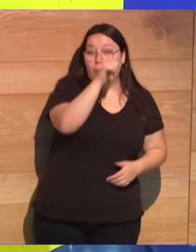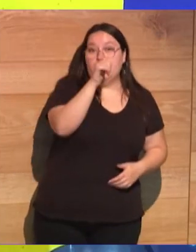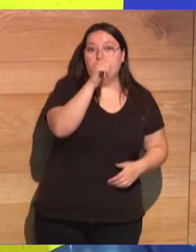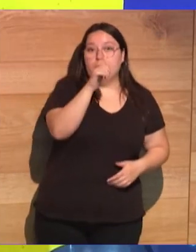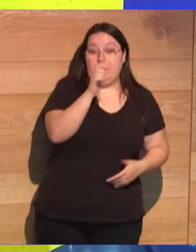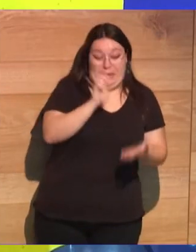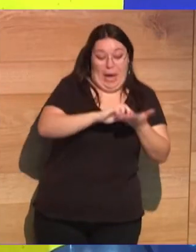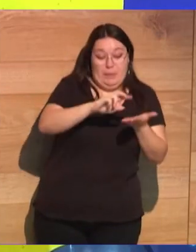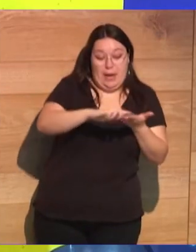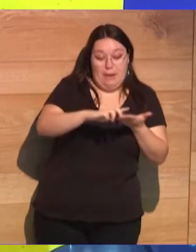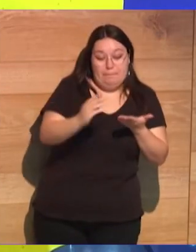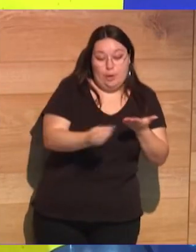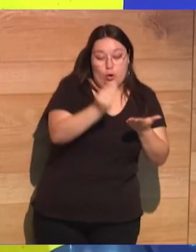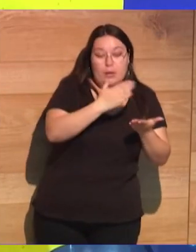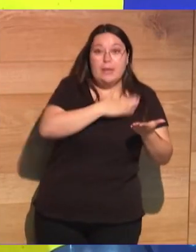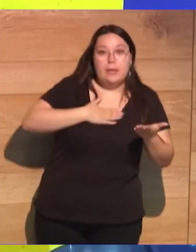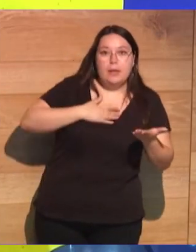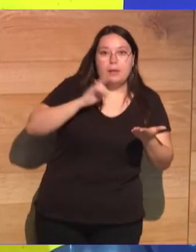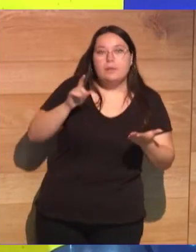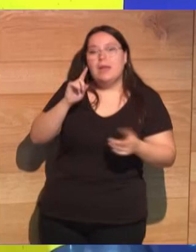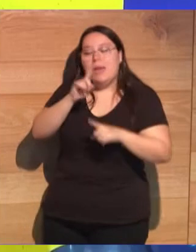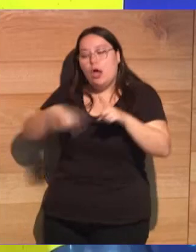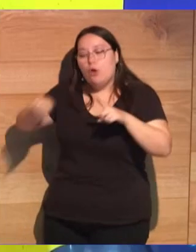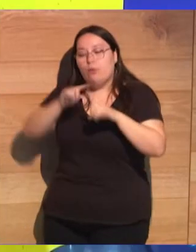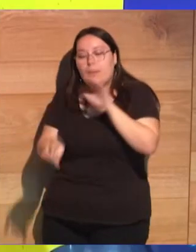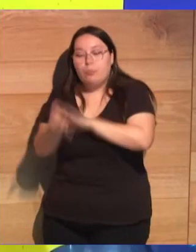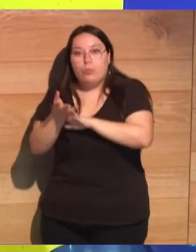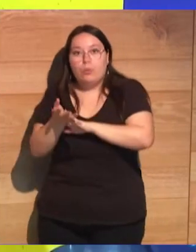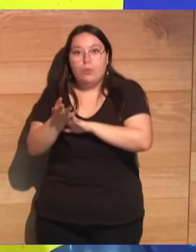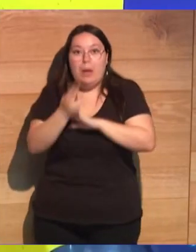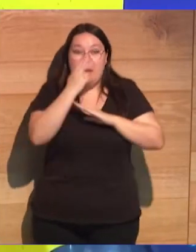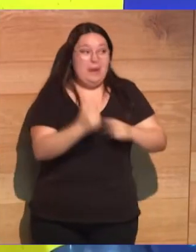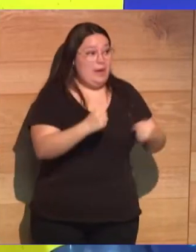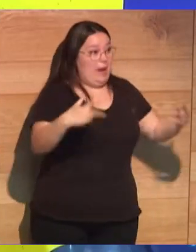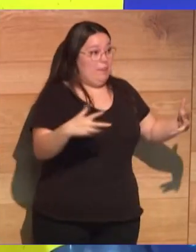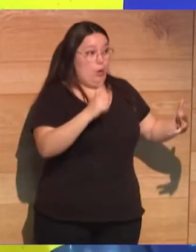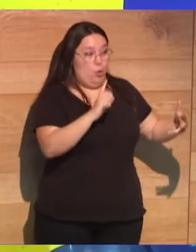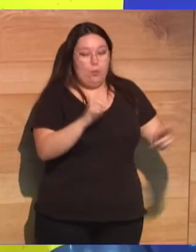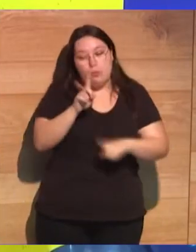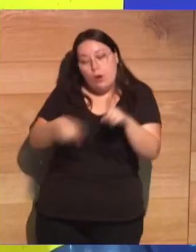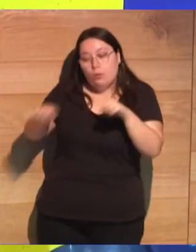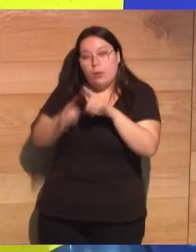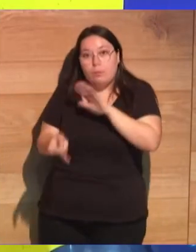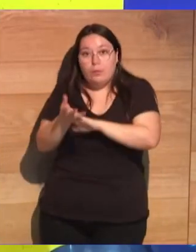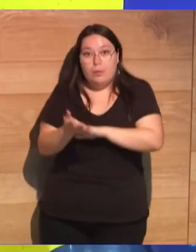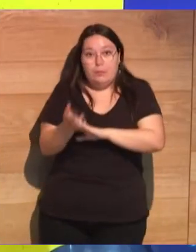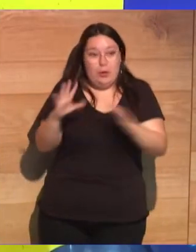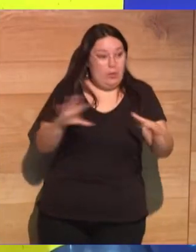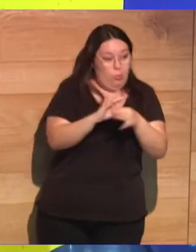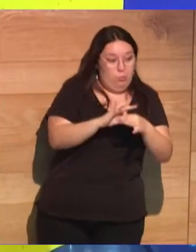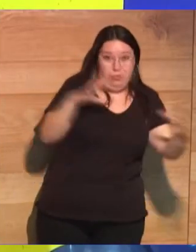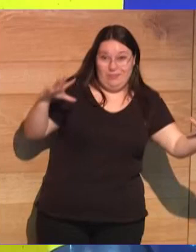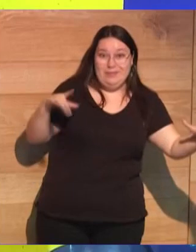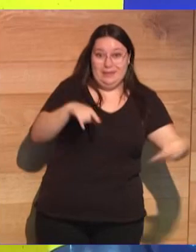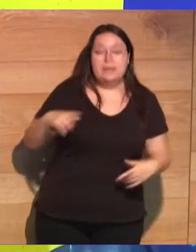caminar, inventó la rueda. No inventó unas superpiernas. Inventó la rueda que no tiene nada que ver con las piernas. Es decir,